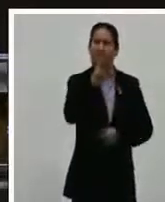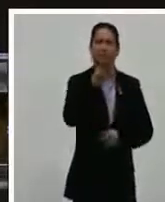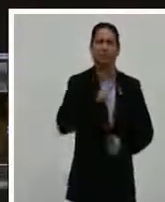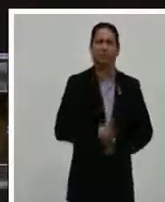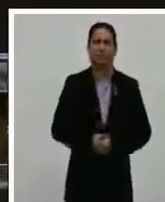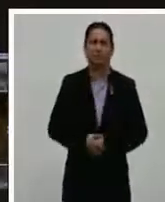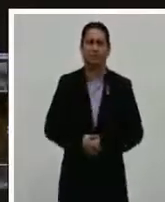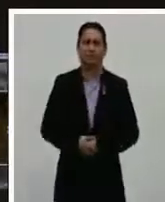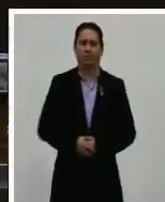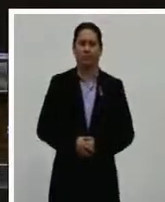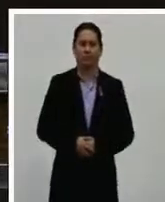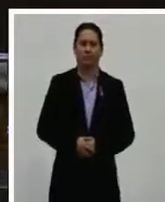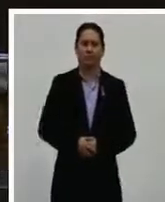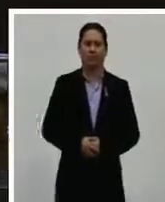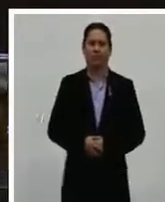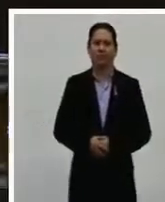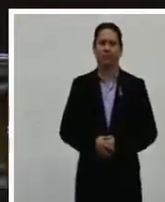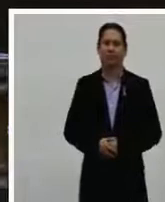dictamen